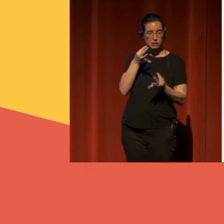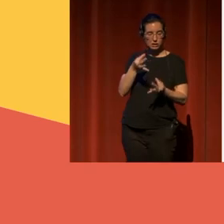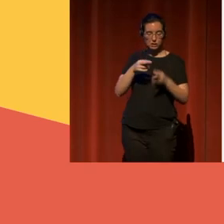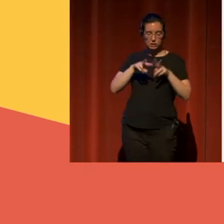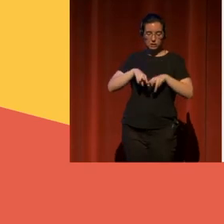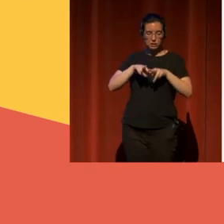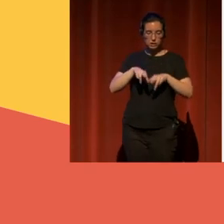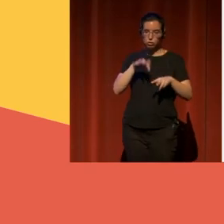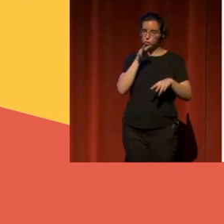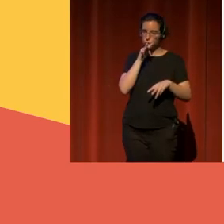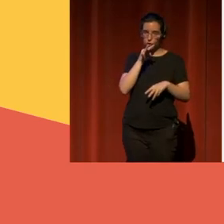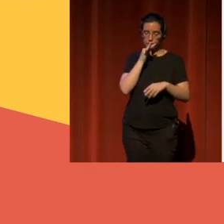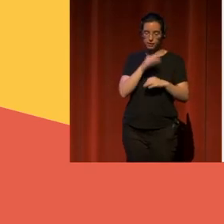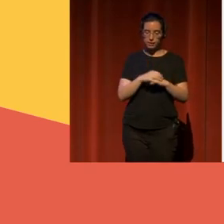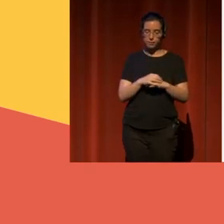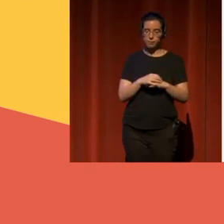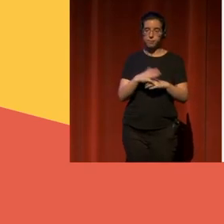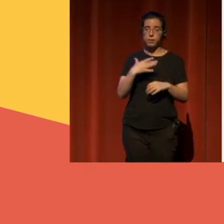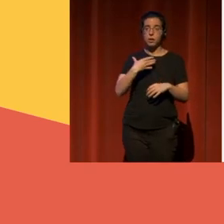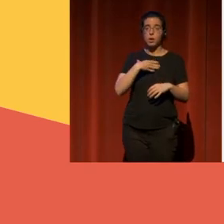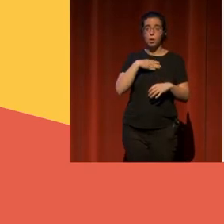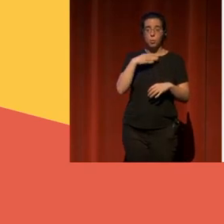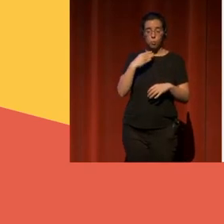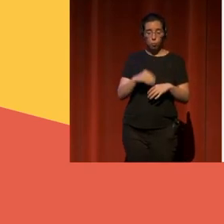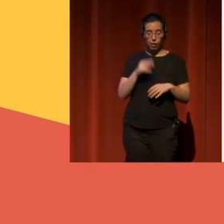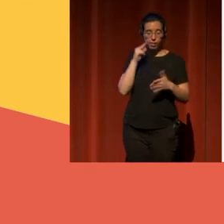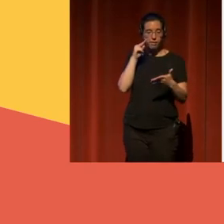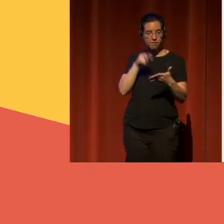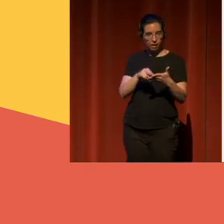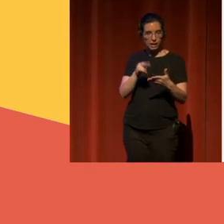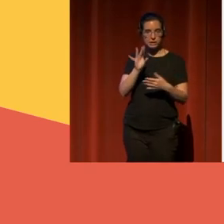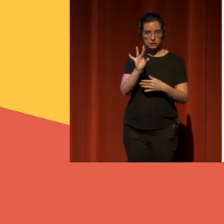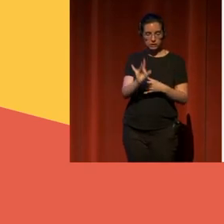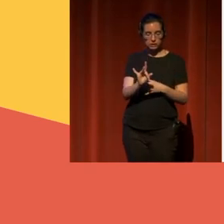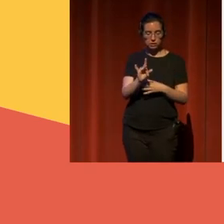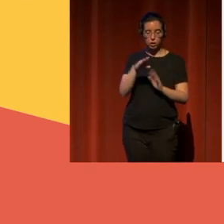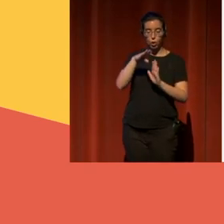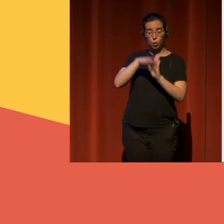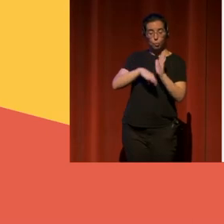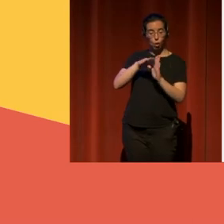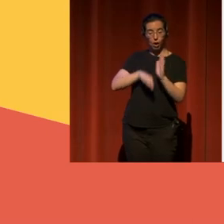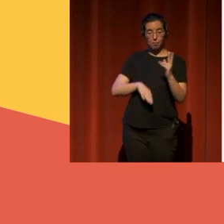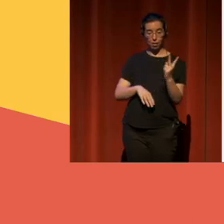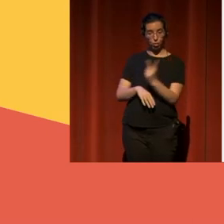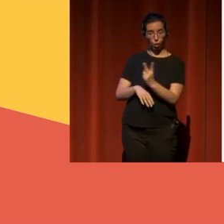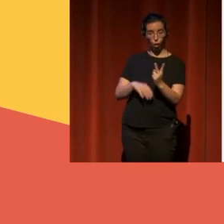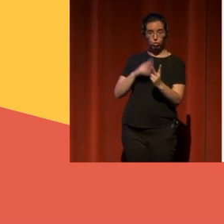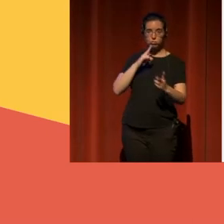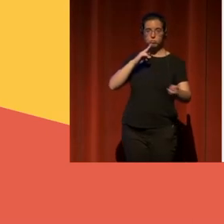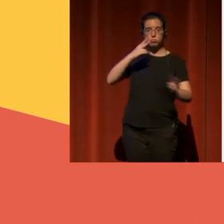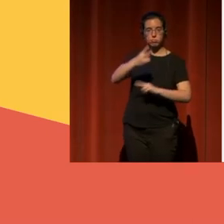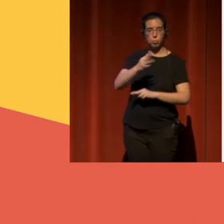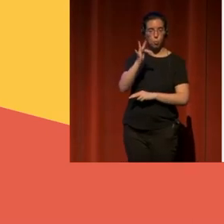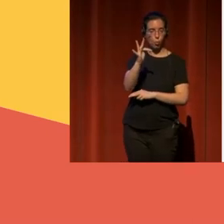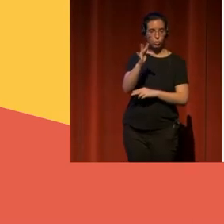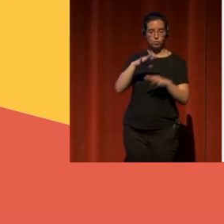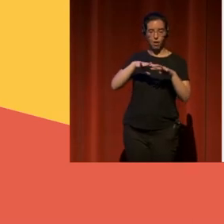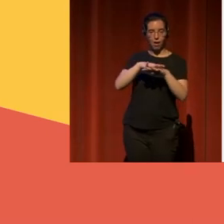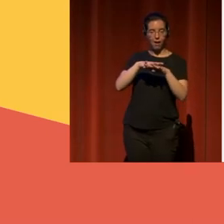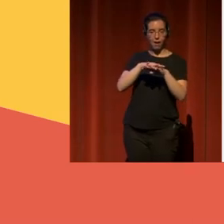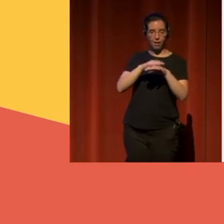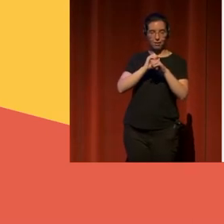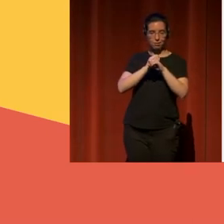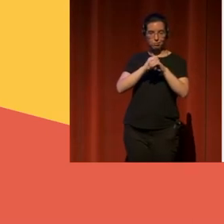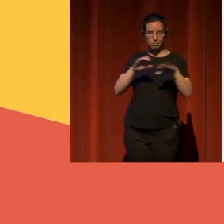analizados. Se puede vislumbrar, eso sí, que ambos programas han generado una respuesta positiva en sus redes de manera puntual